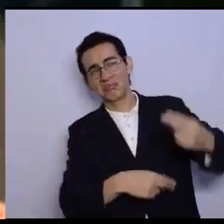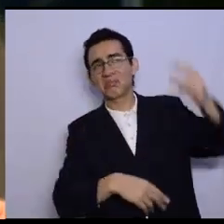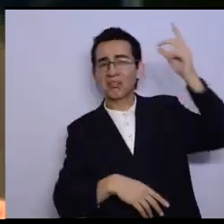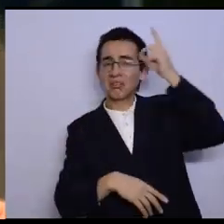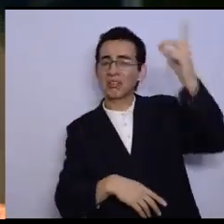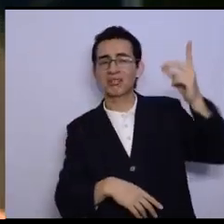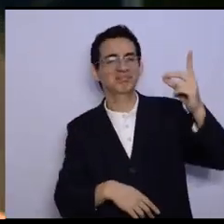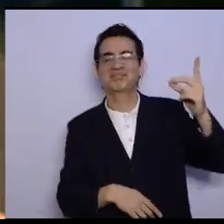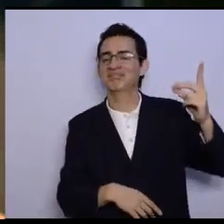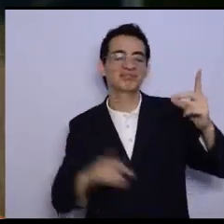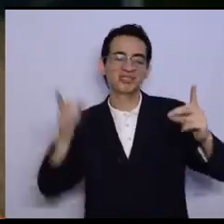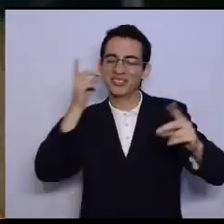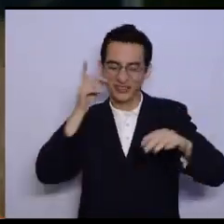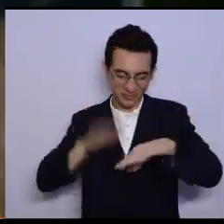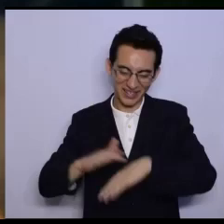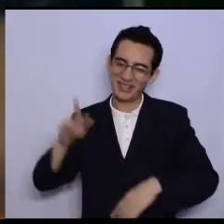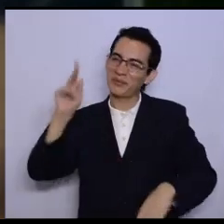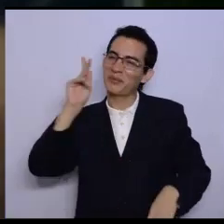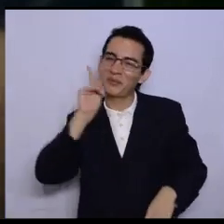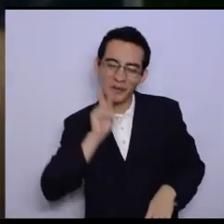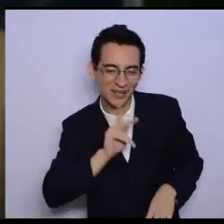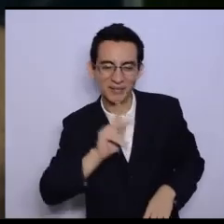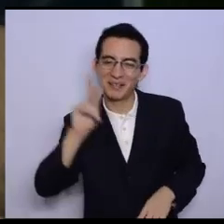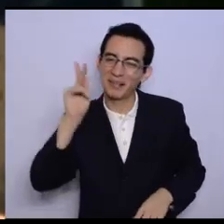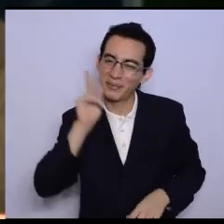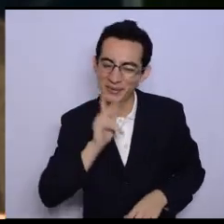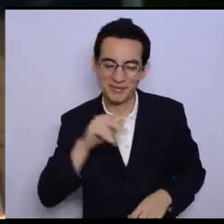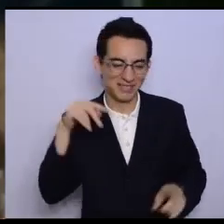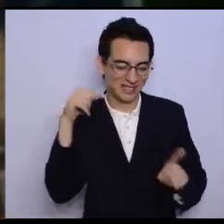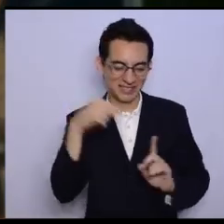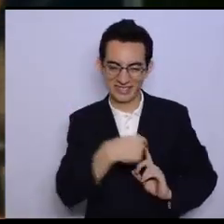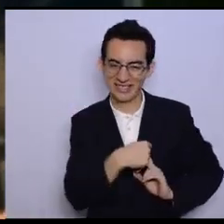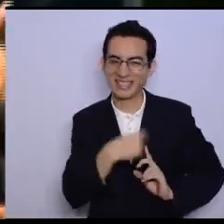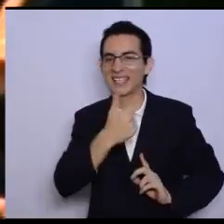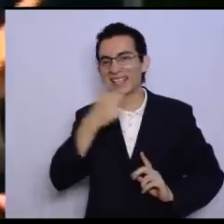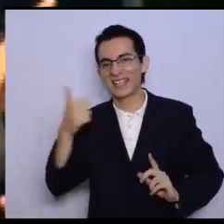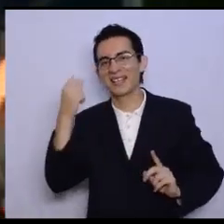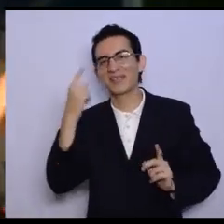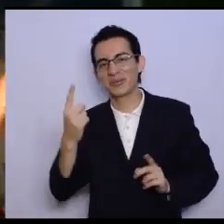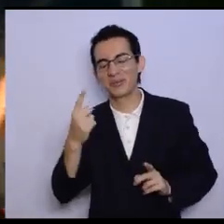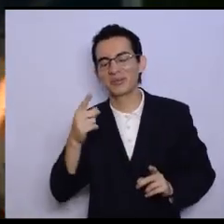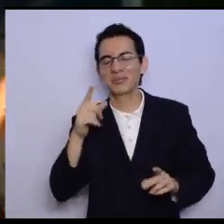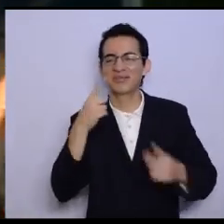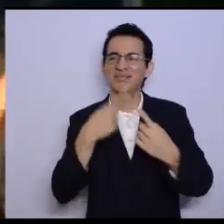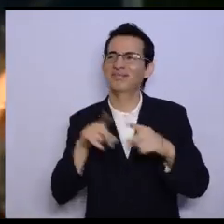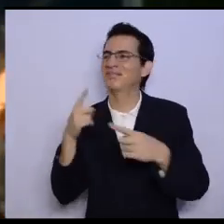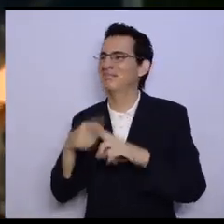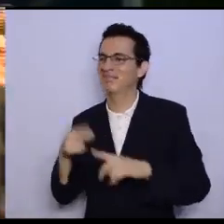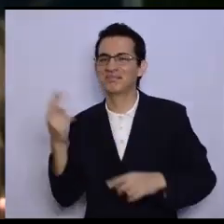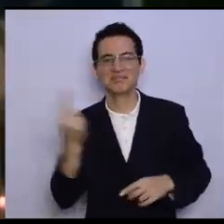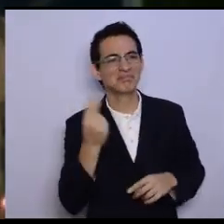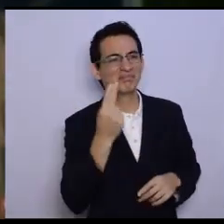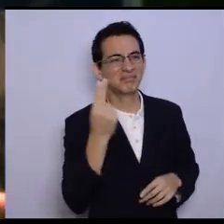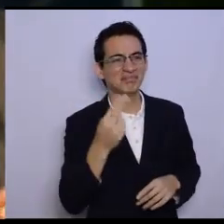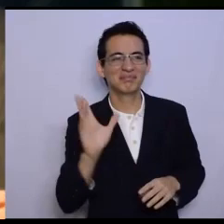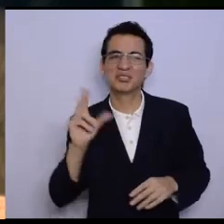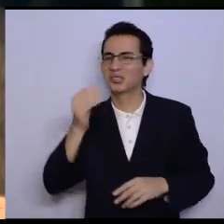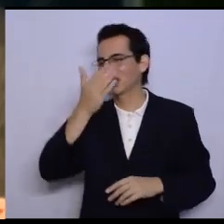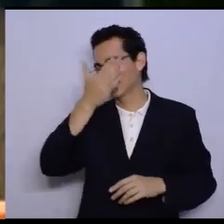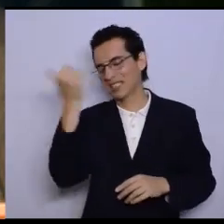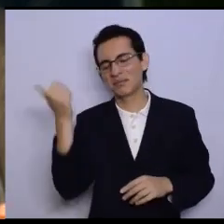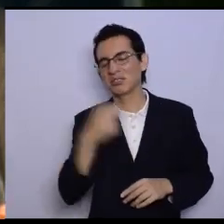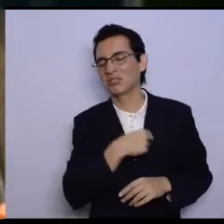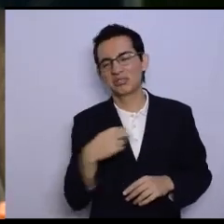me gozo en las debilidades, en afrentas, en necesidades. ¿Qué es lo que nosotros